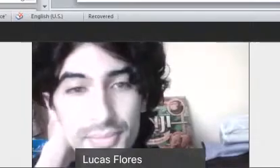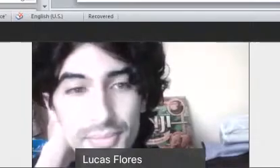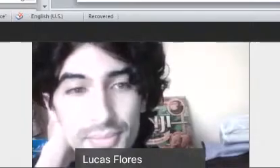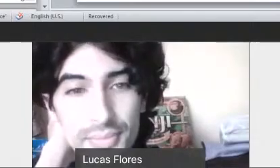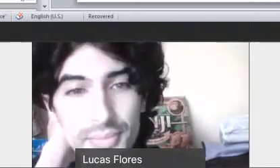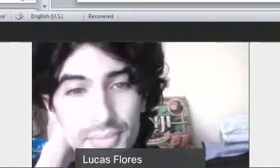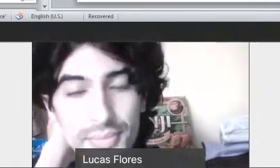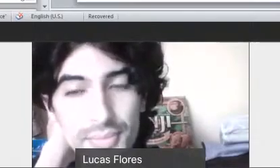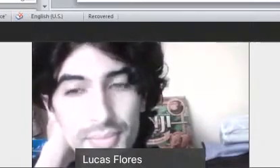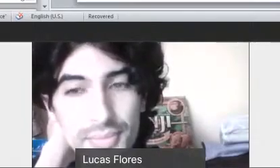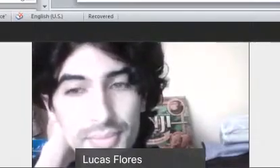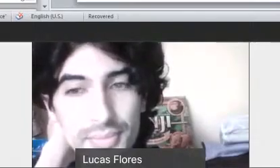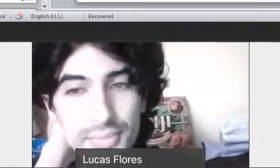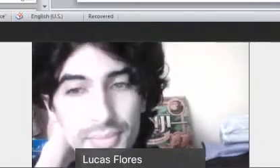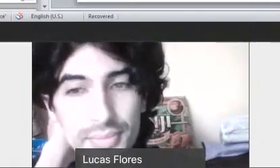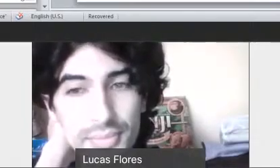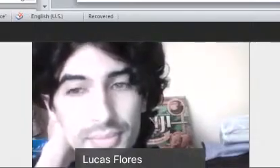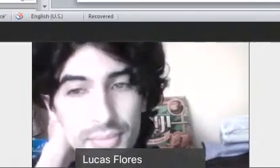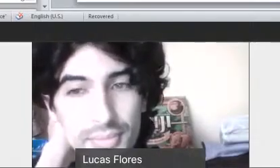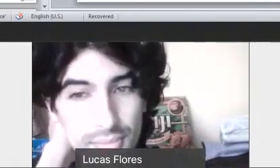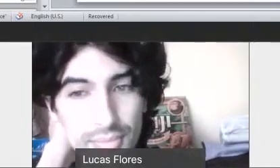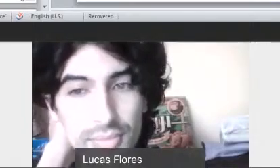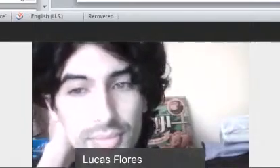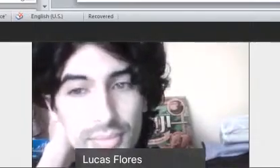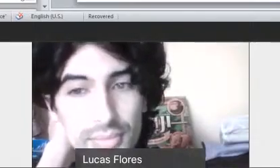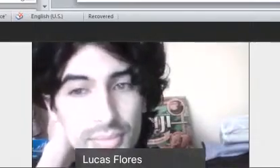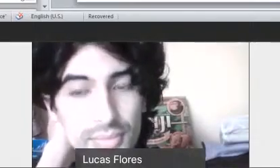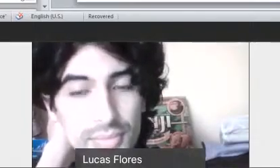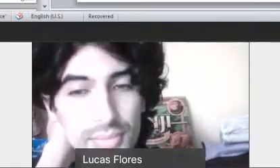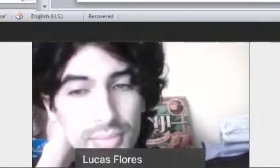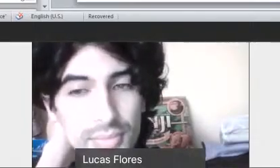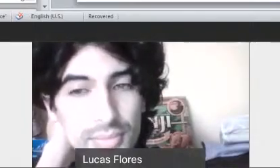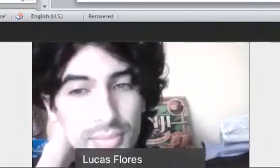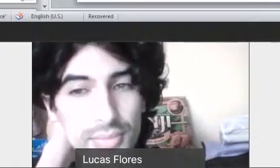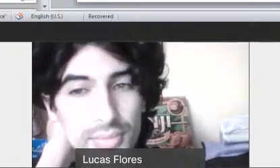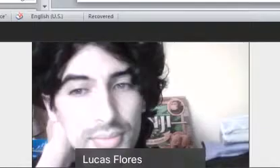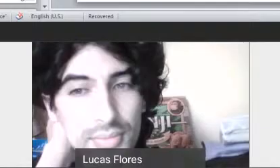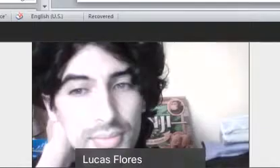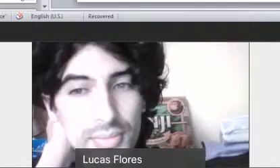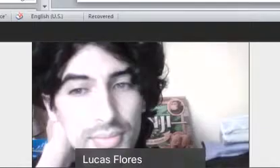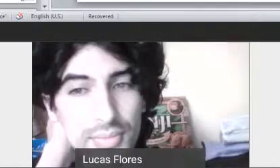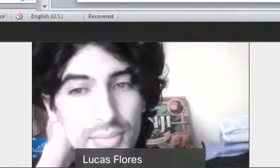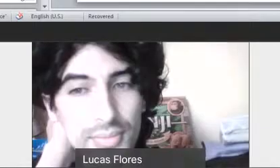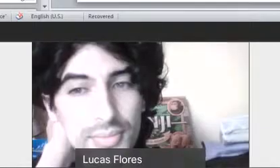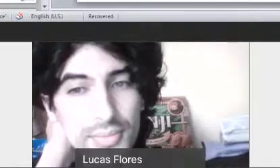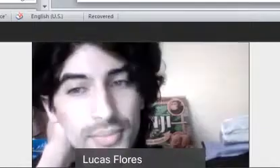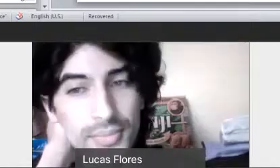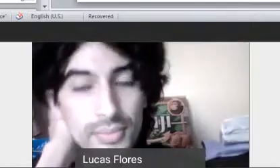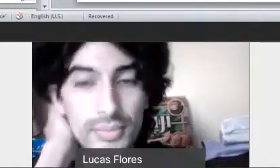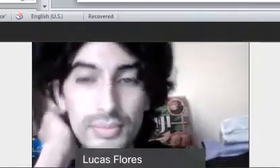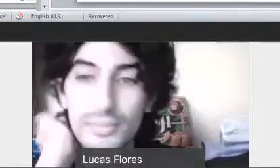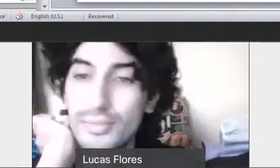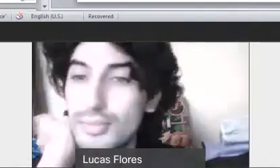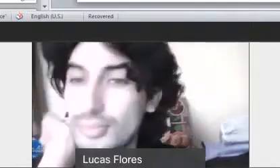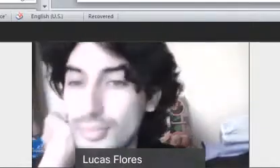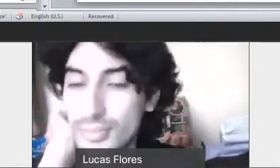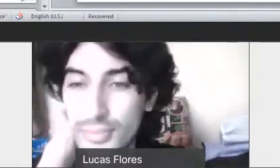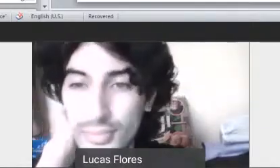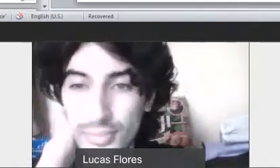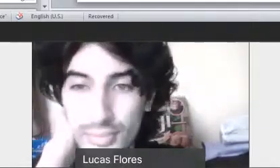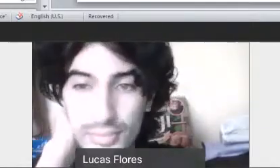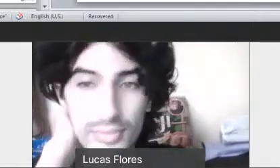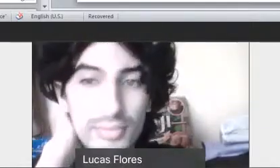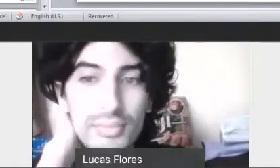hablan de las características de la célula. Ahí Lucas, Cristina está ahí sumando